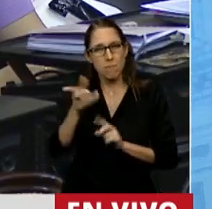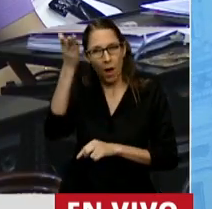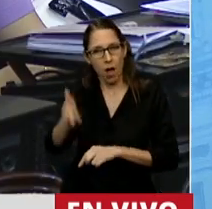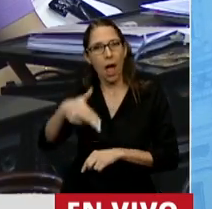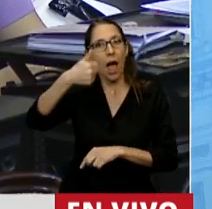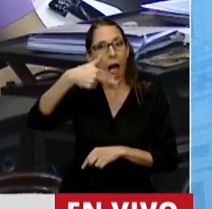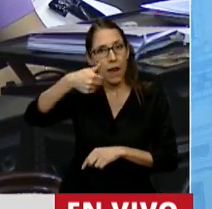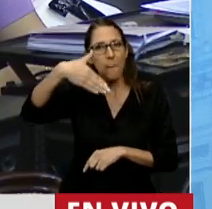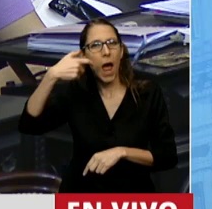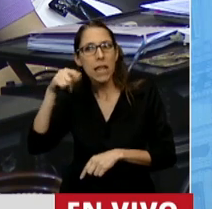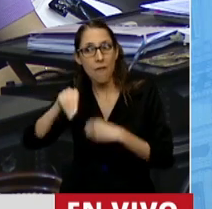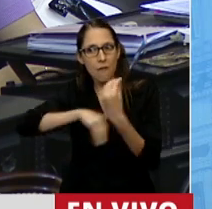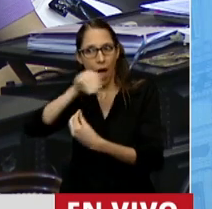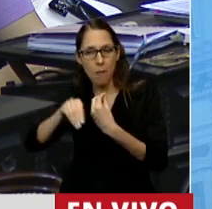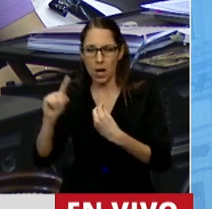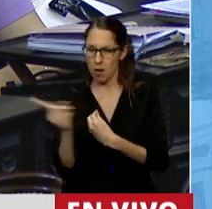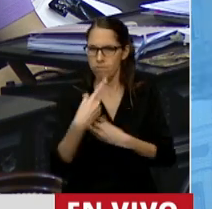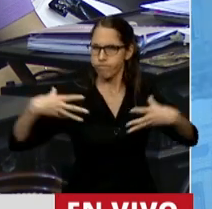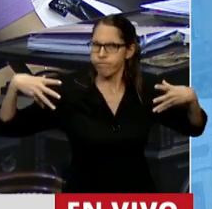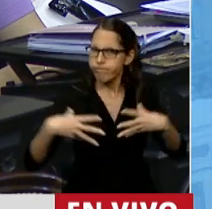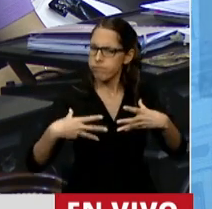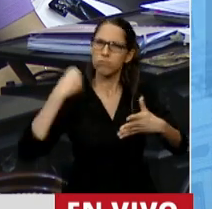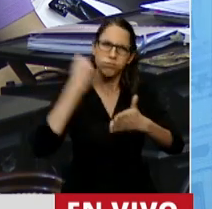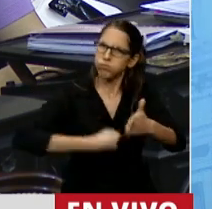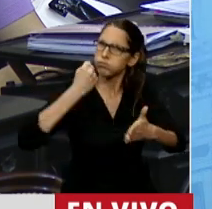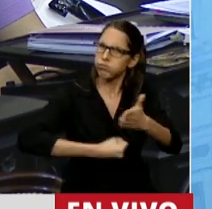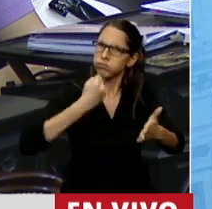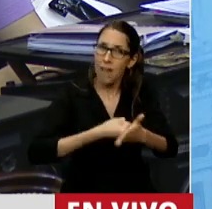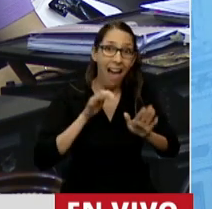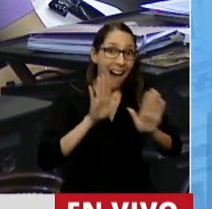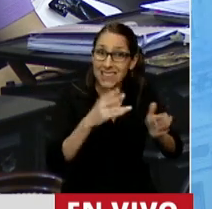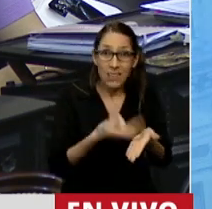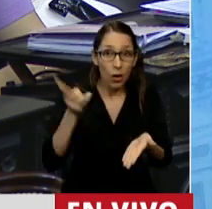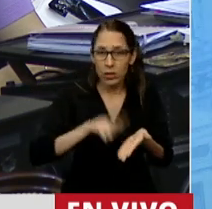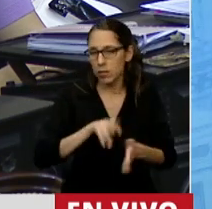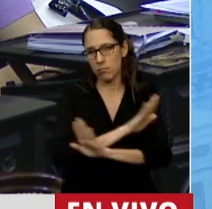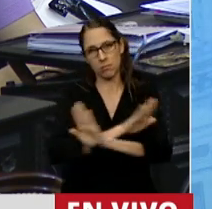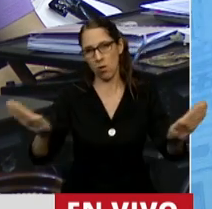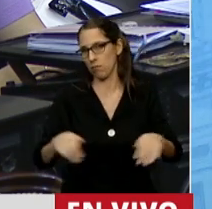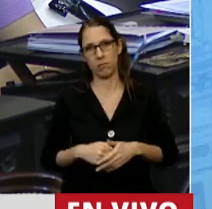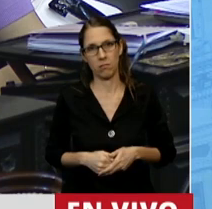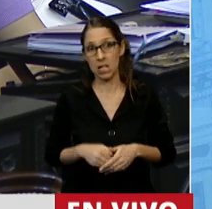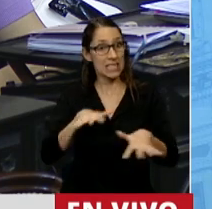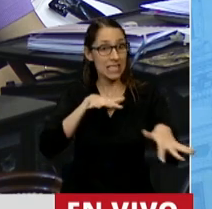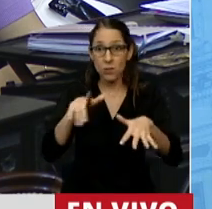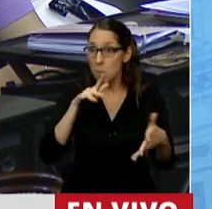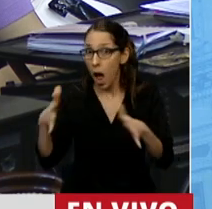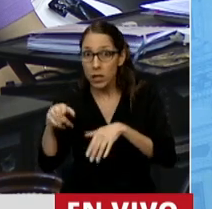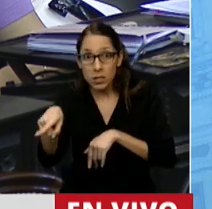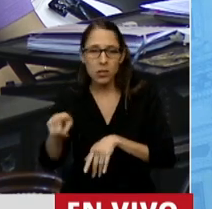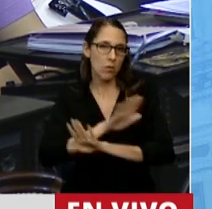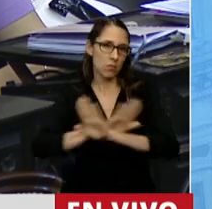Acevedo iniciamos una lucha para que no vuelva a ocurrir nunca más esos casos en nuestro